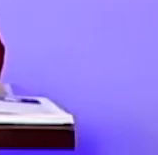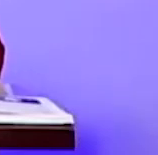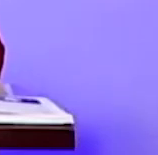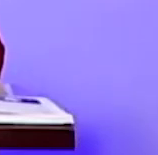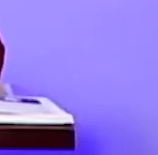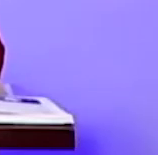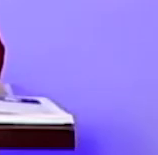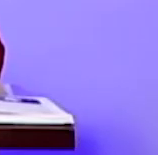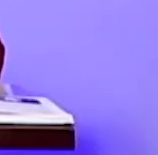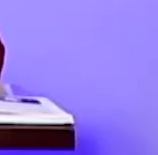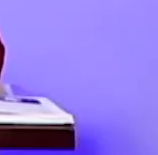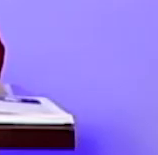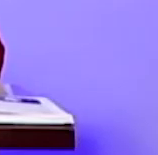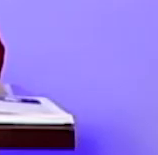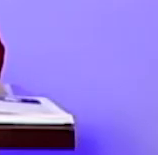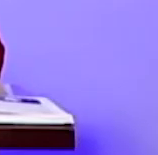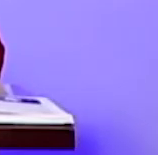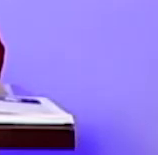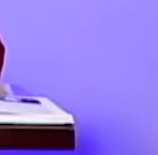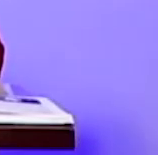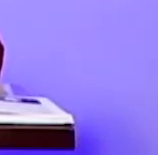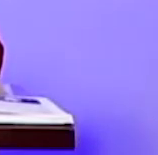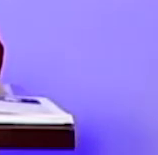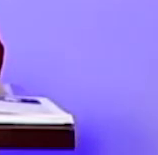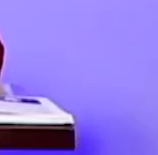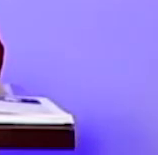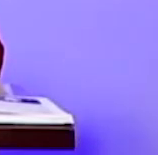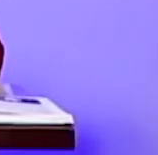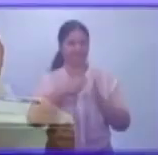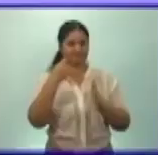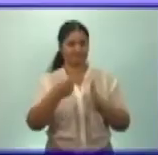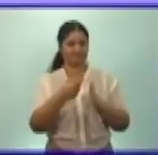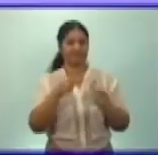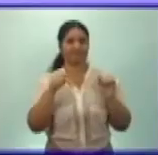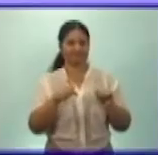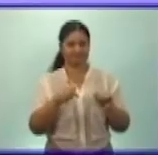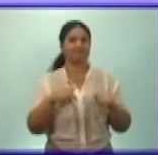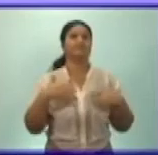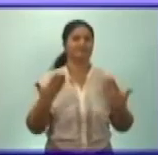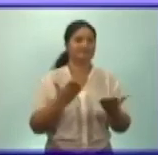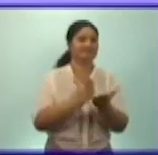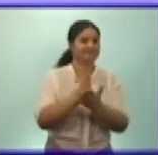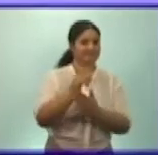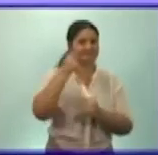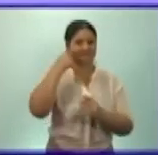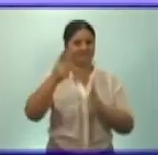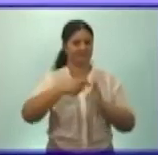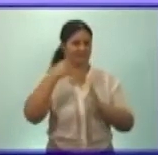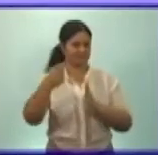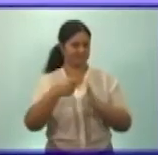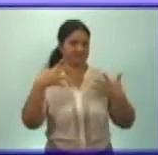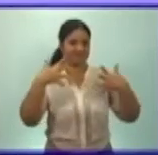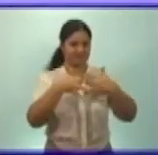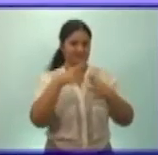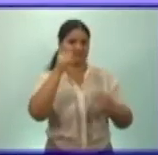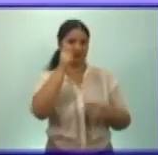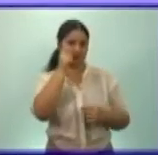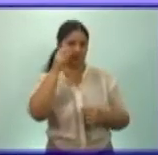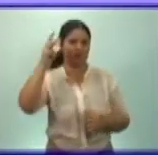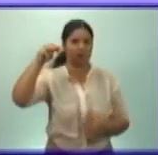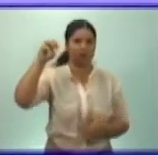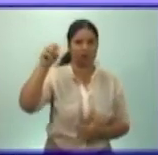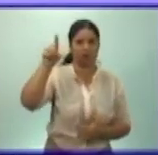Seguidamente vamos a disfrutar este hermoso material acerca de Molière y vamos a centrar la atención también en